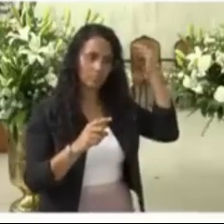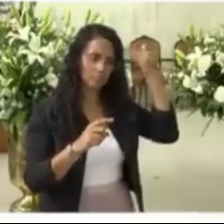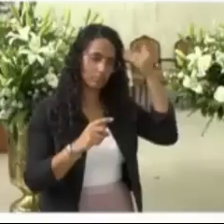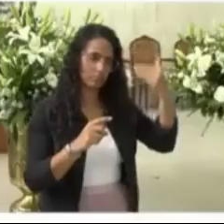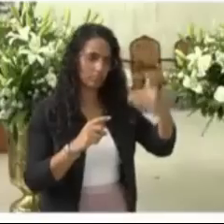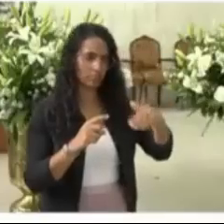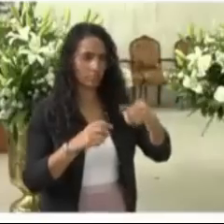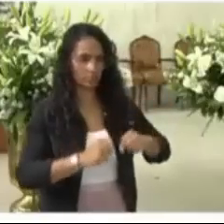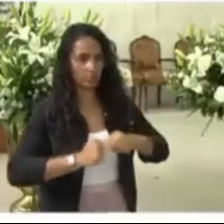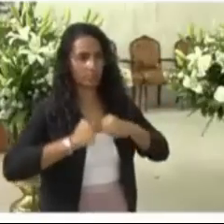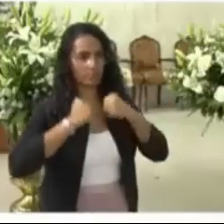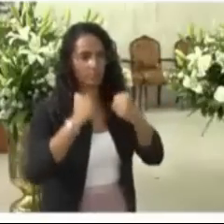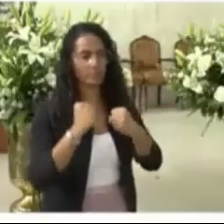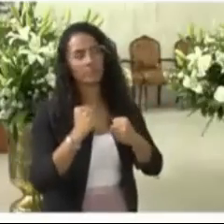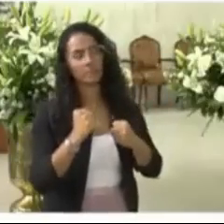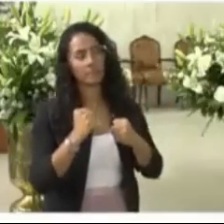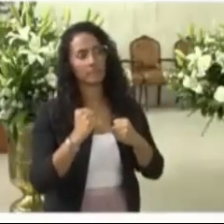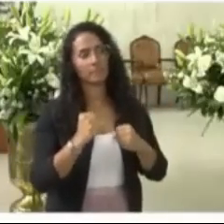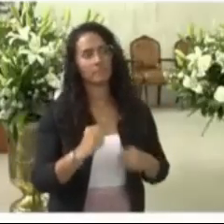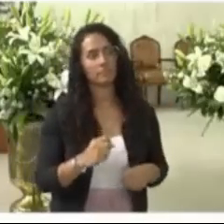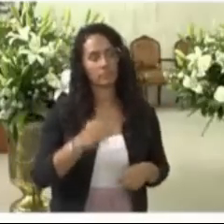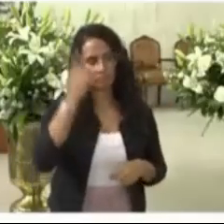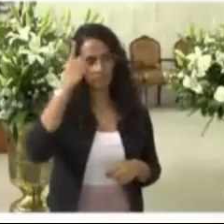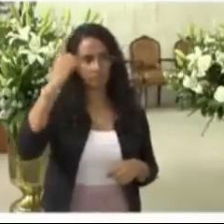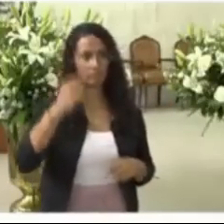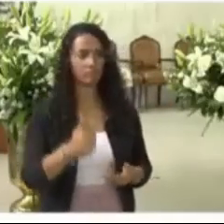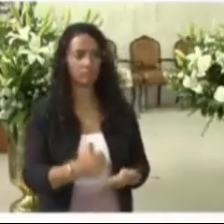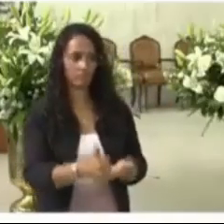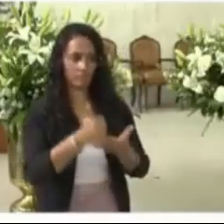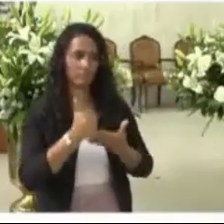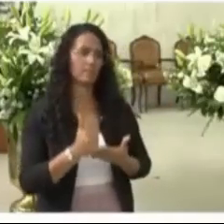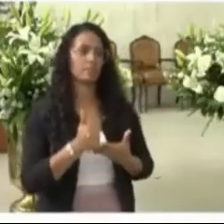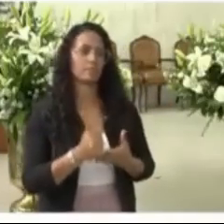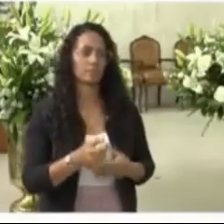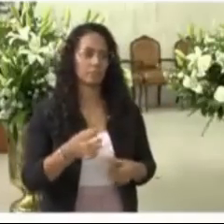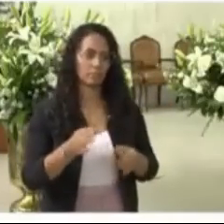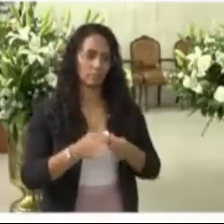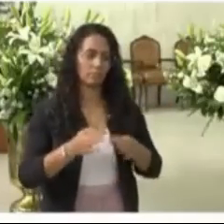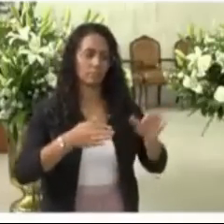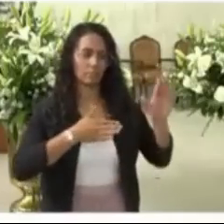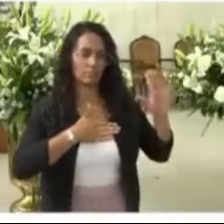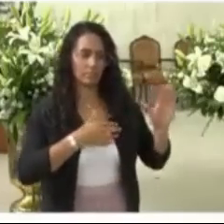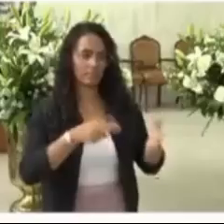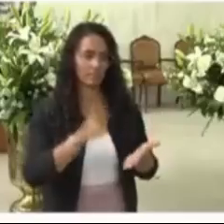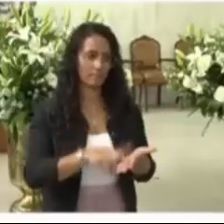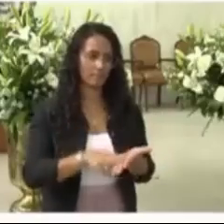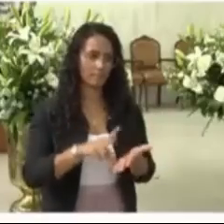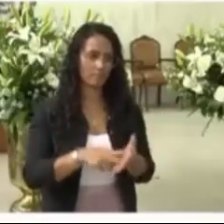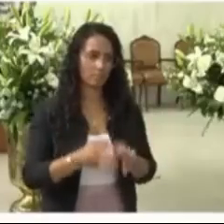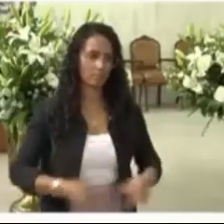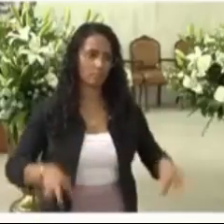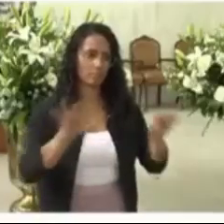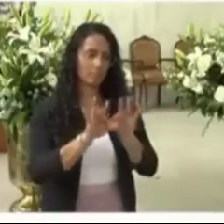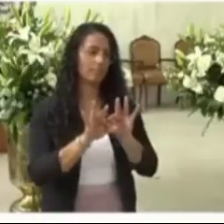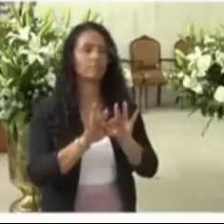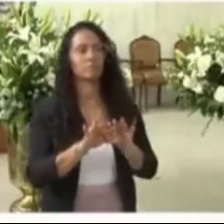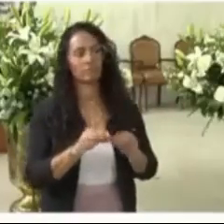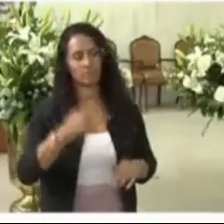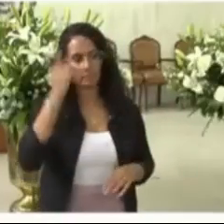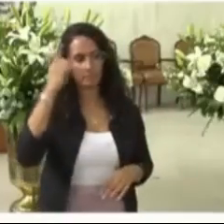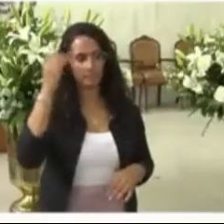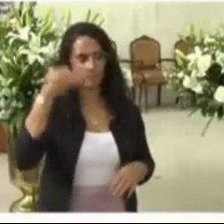ejércitos, es Dios fiel y que sus promesas son verdaderas. Y después de recordar lo